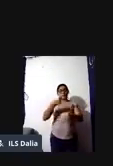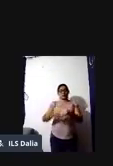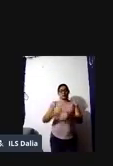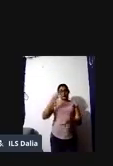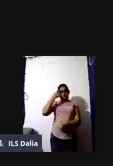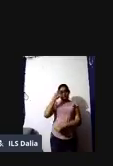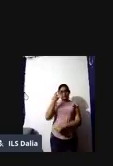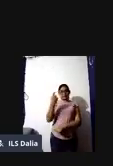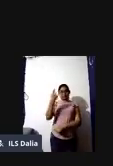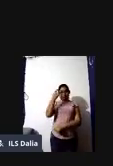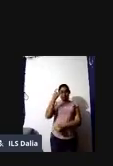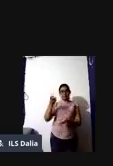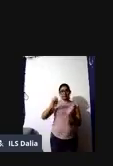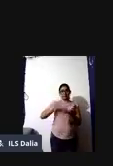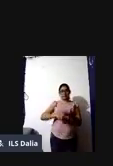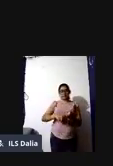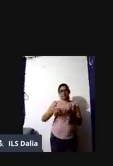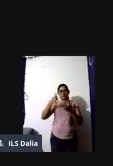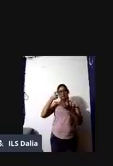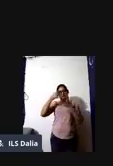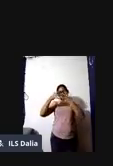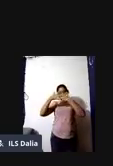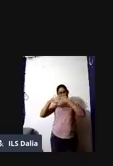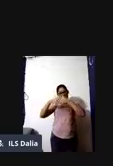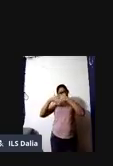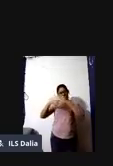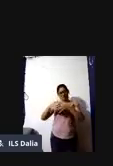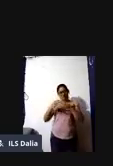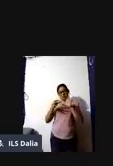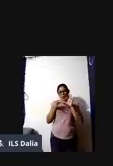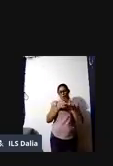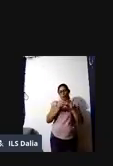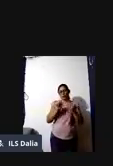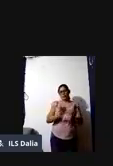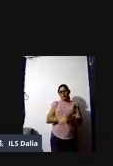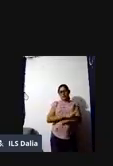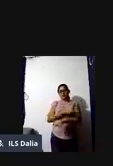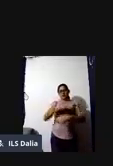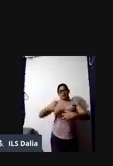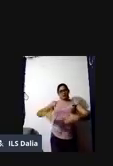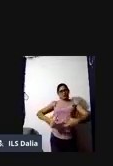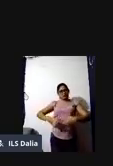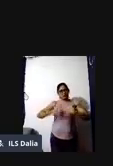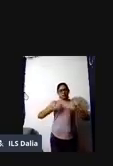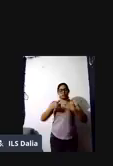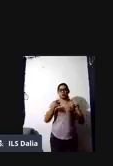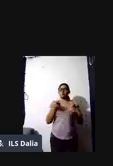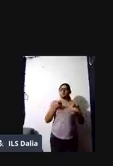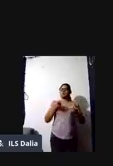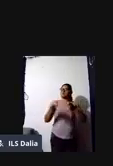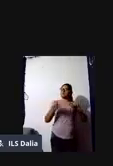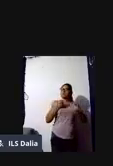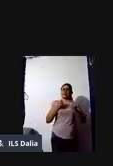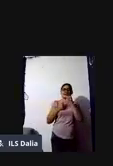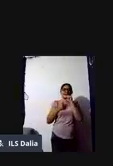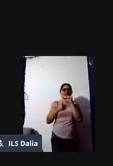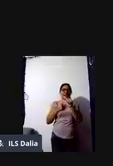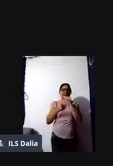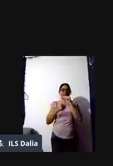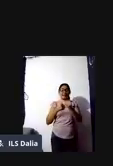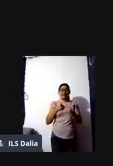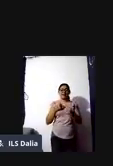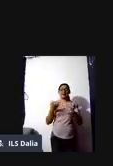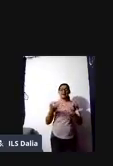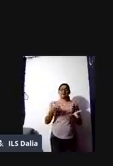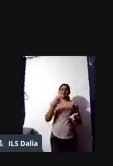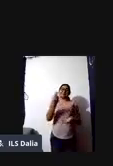pues, emocional o neuroemocional, donde ya no haya contención, o sea, es decir, ya tengamos que tener un